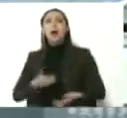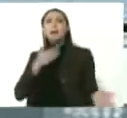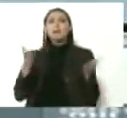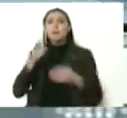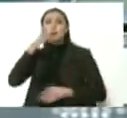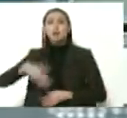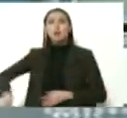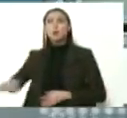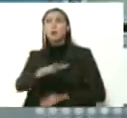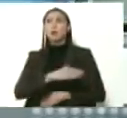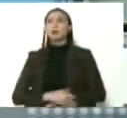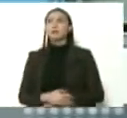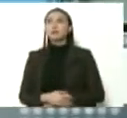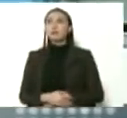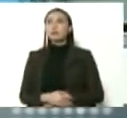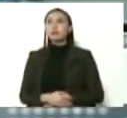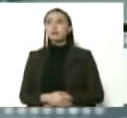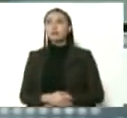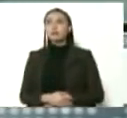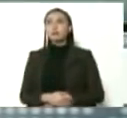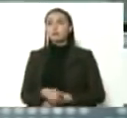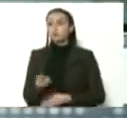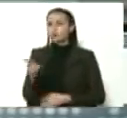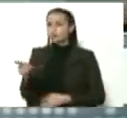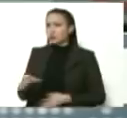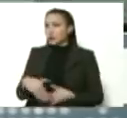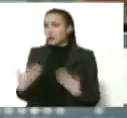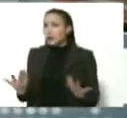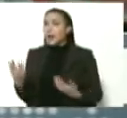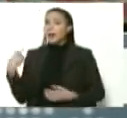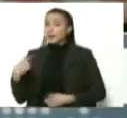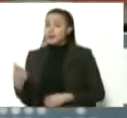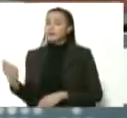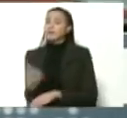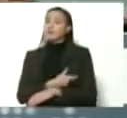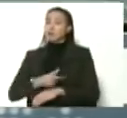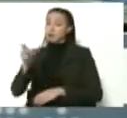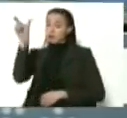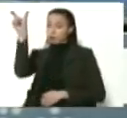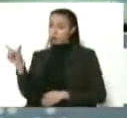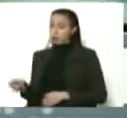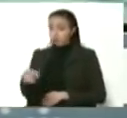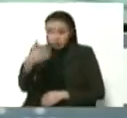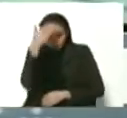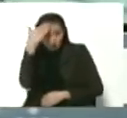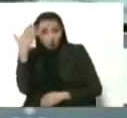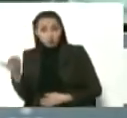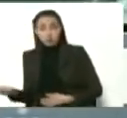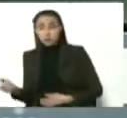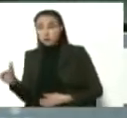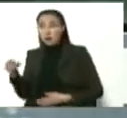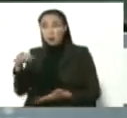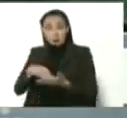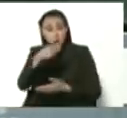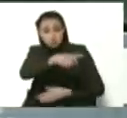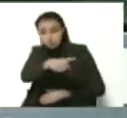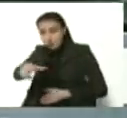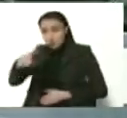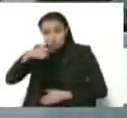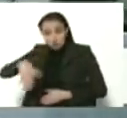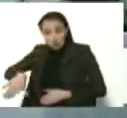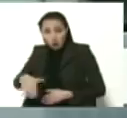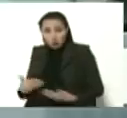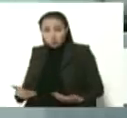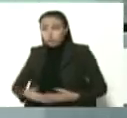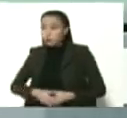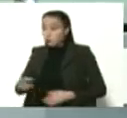pueblo. Eso es tener gobernador. ¿Se dan cuenta? Los mirandinos y las mirandinas.